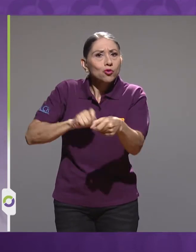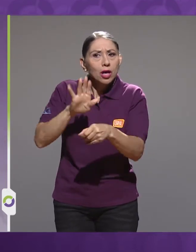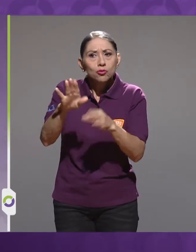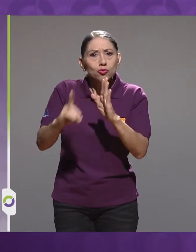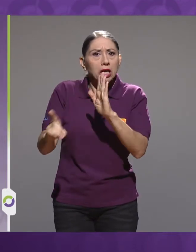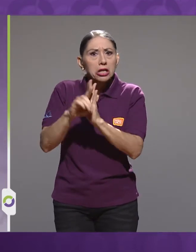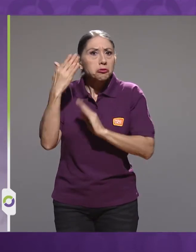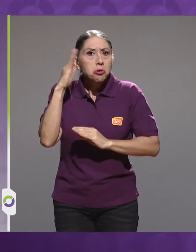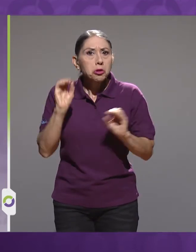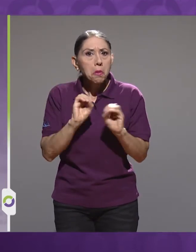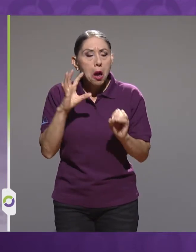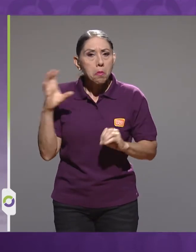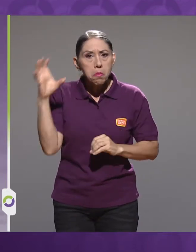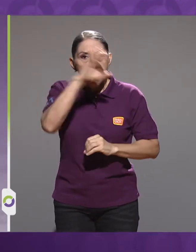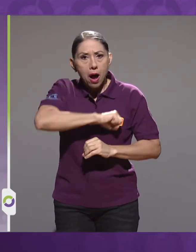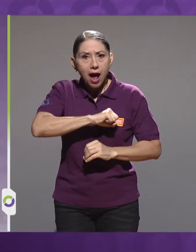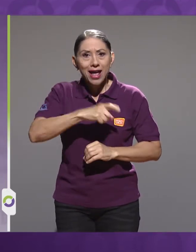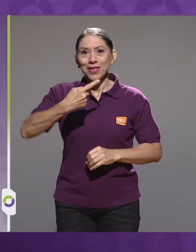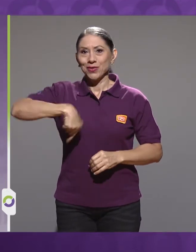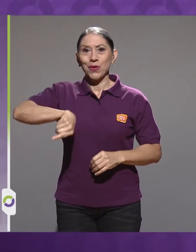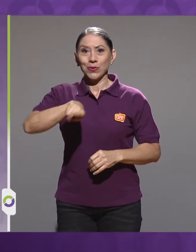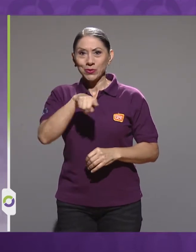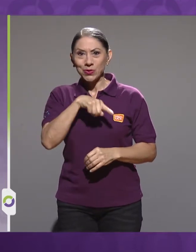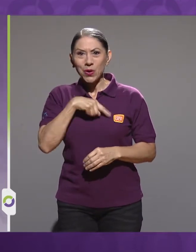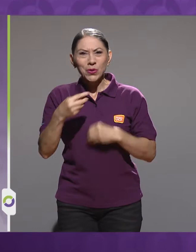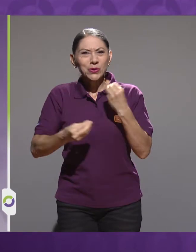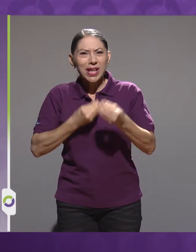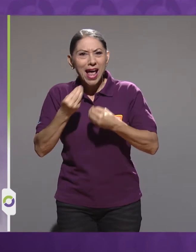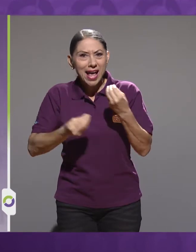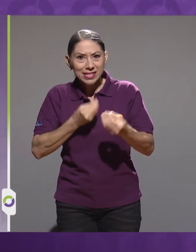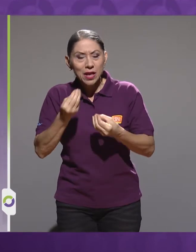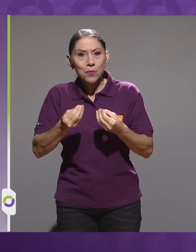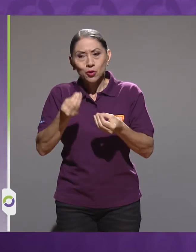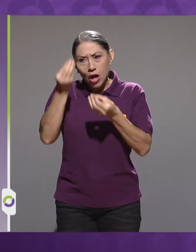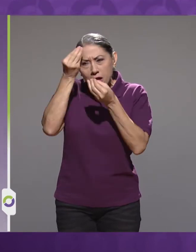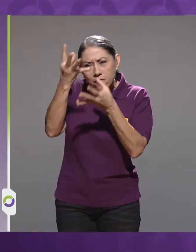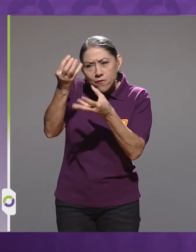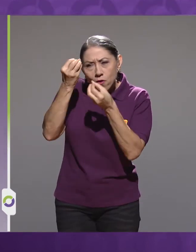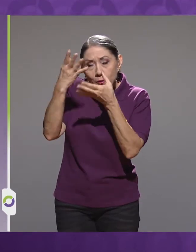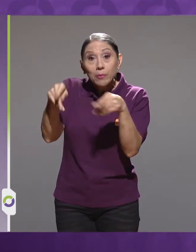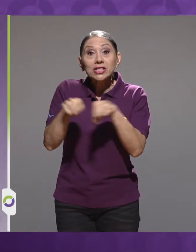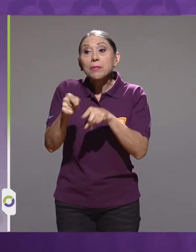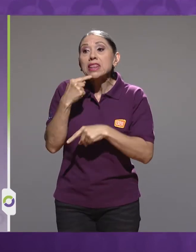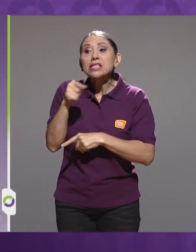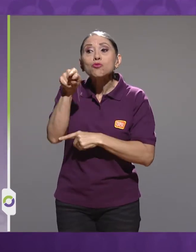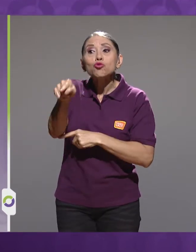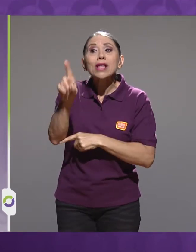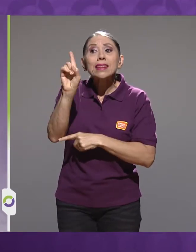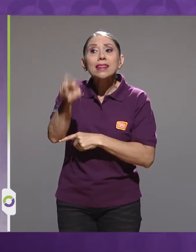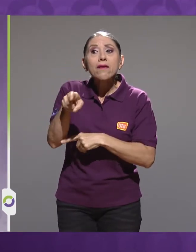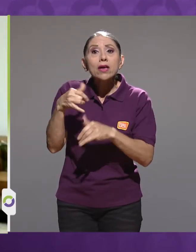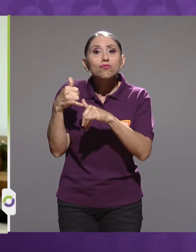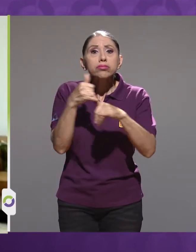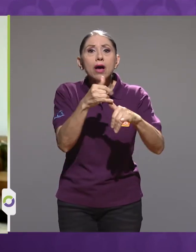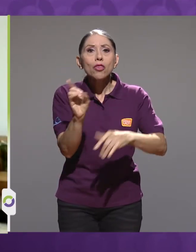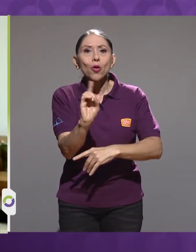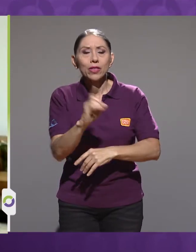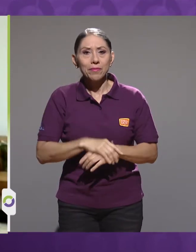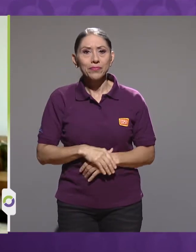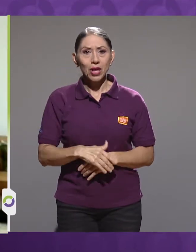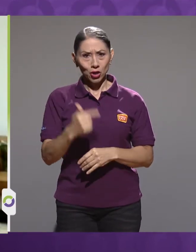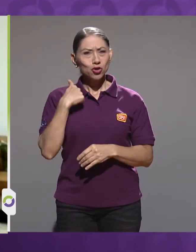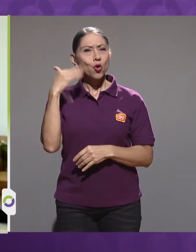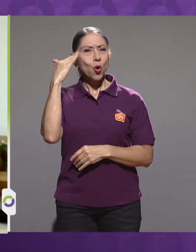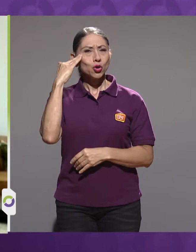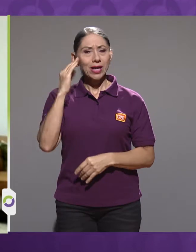y entonces desde el servicio informamos desde estos niveles y además a dónde pueden acudir las personas. Yo conocí